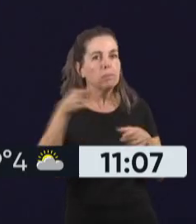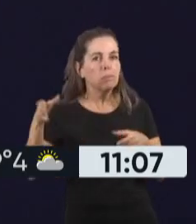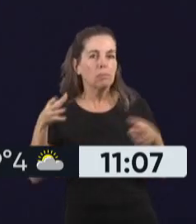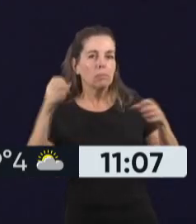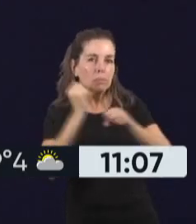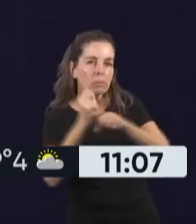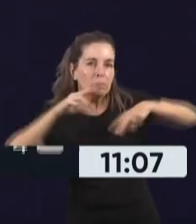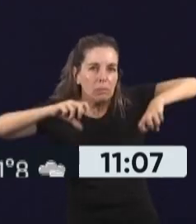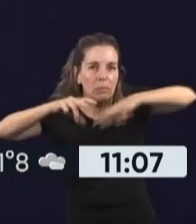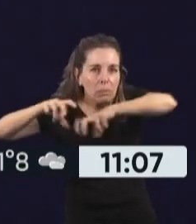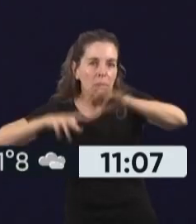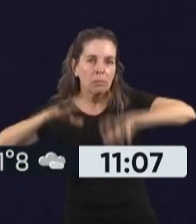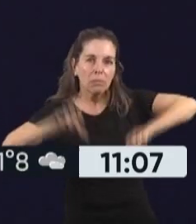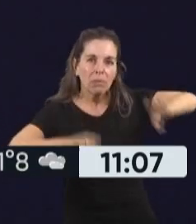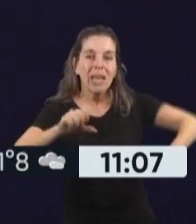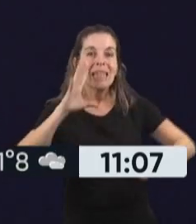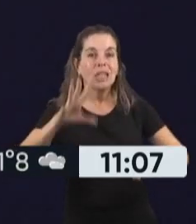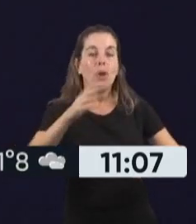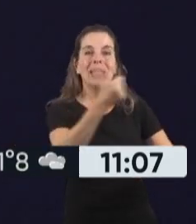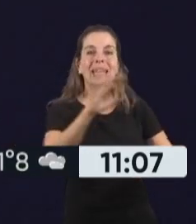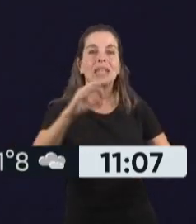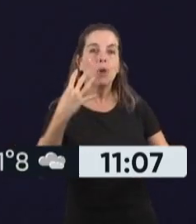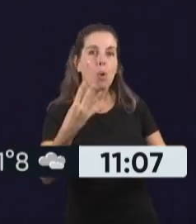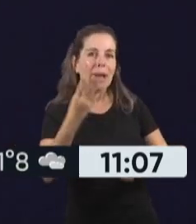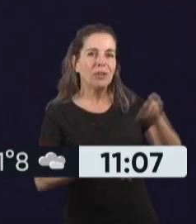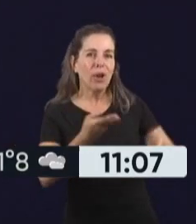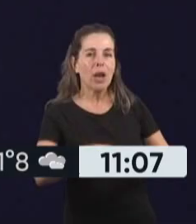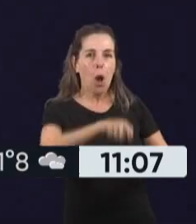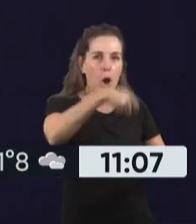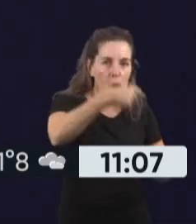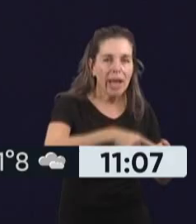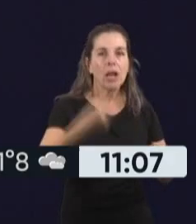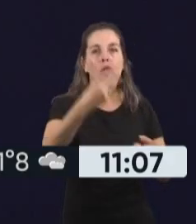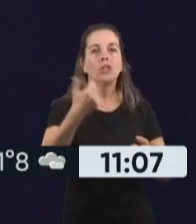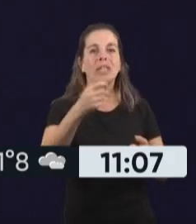incautado 5.604 kilos de cocaína,